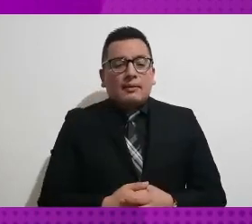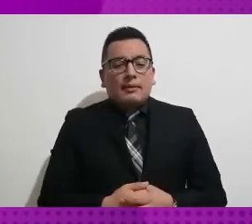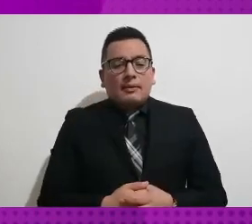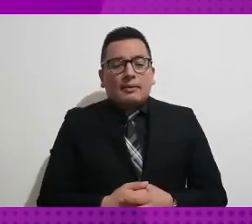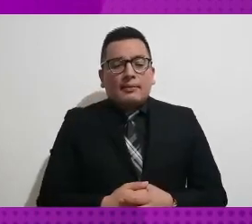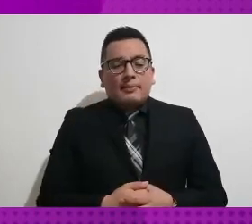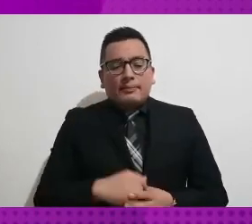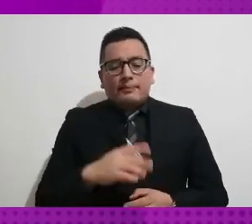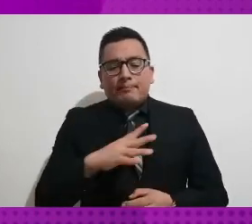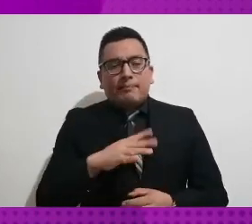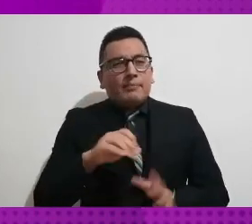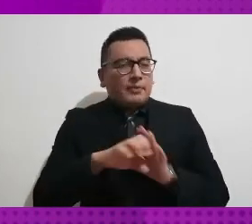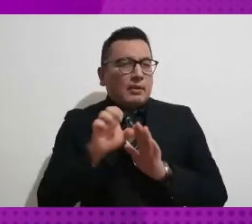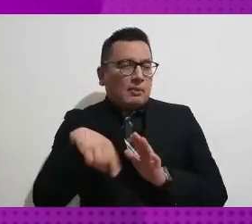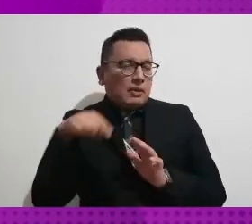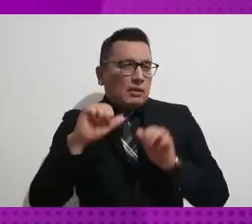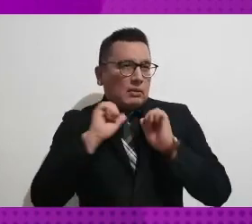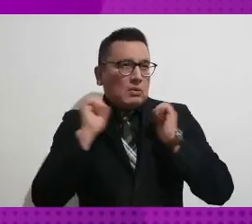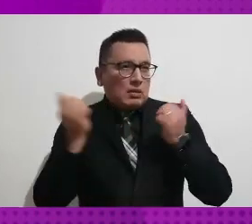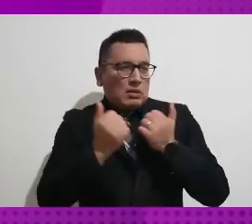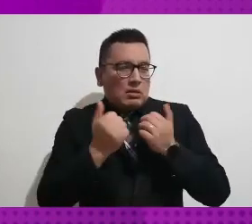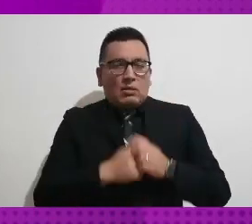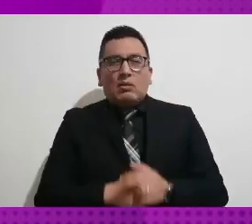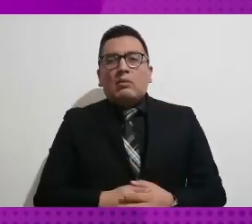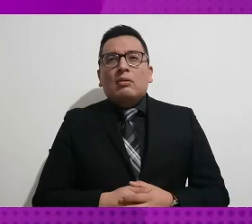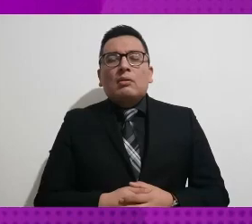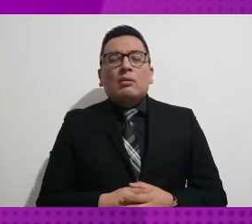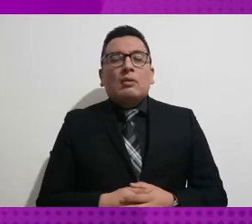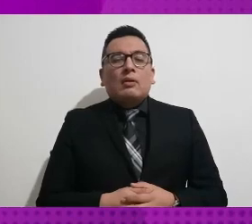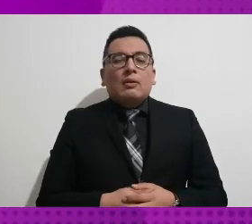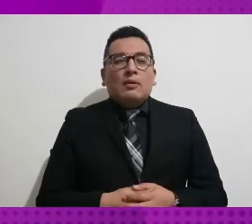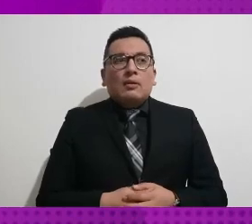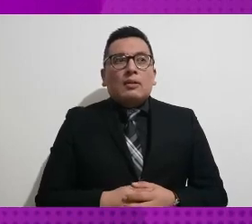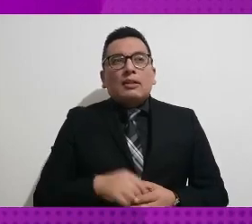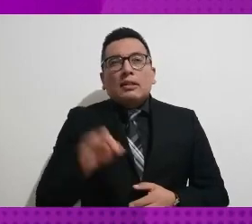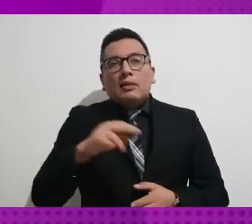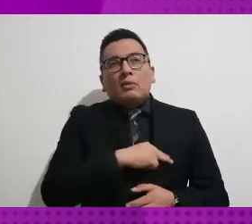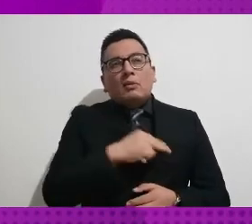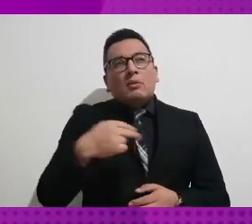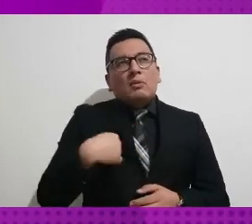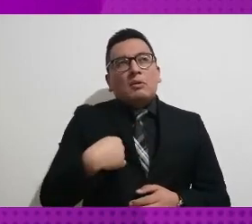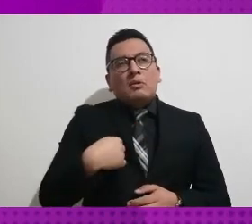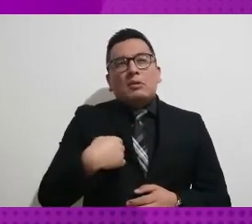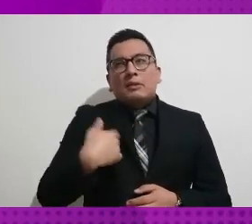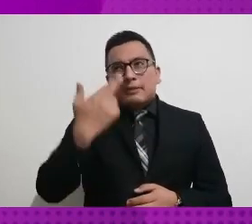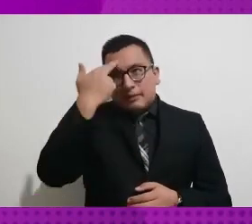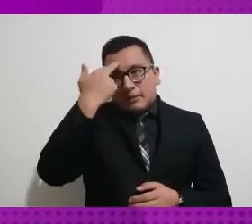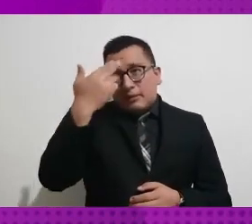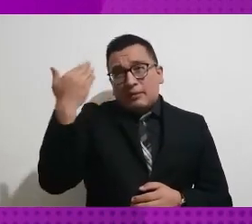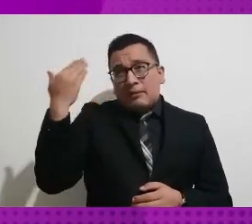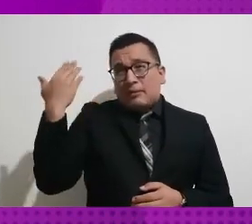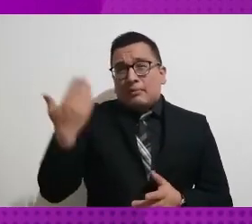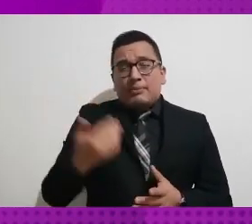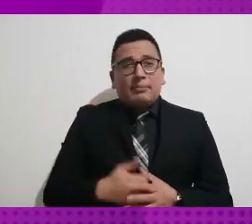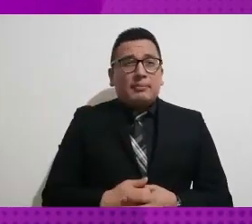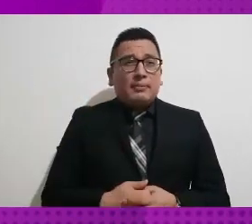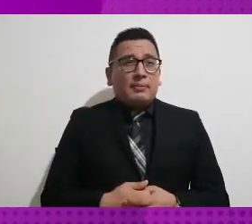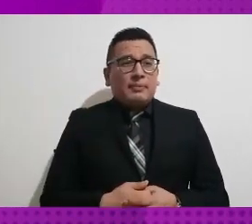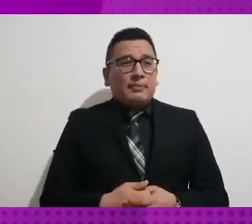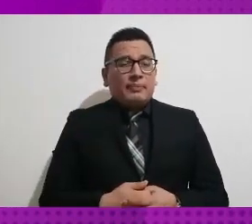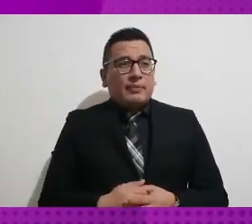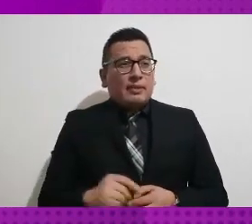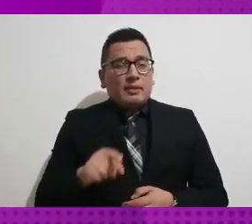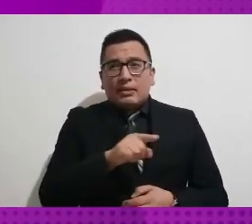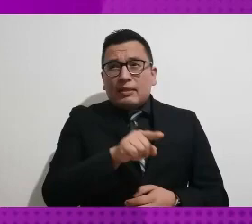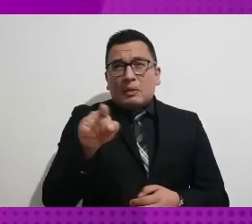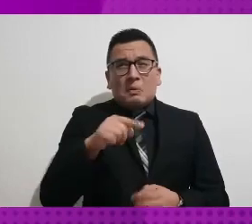la historia de Ver Contigo, si lo viéramos, antes era, o sea, la